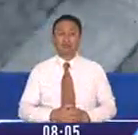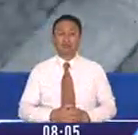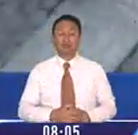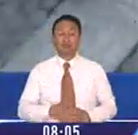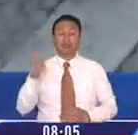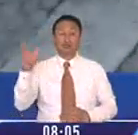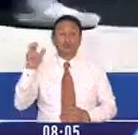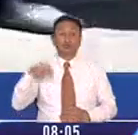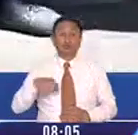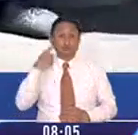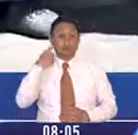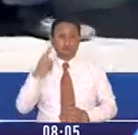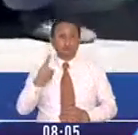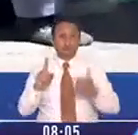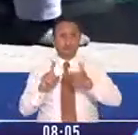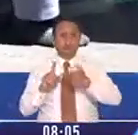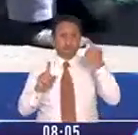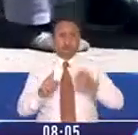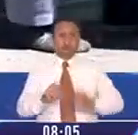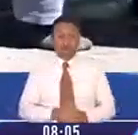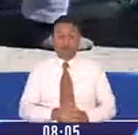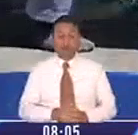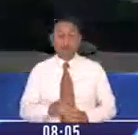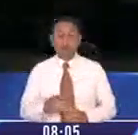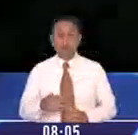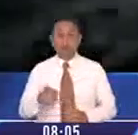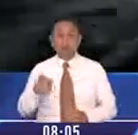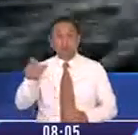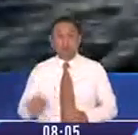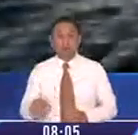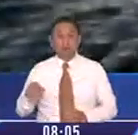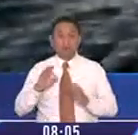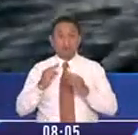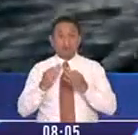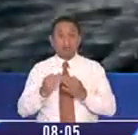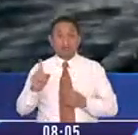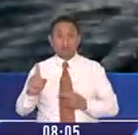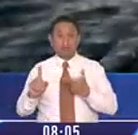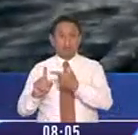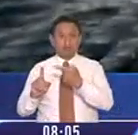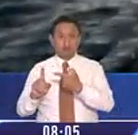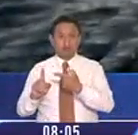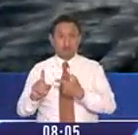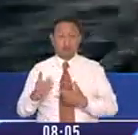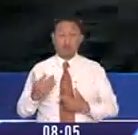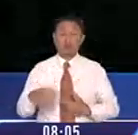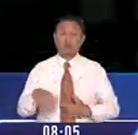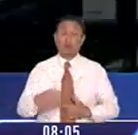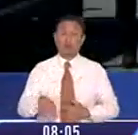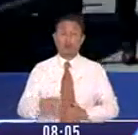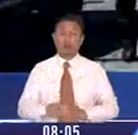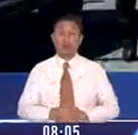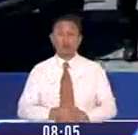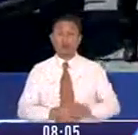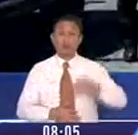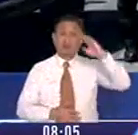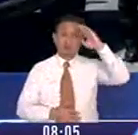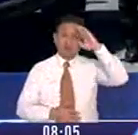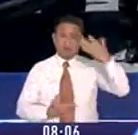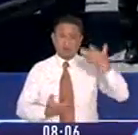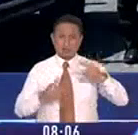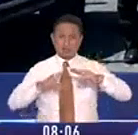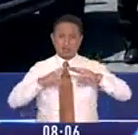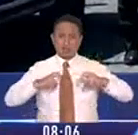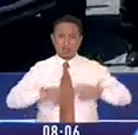Escucharon el fuerte estruendo del disparo, pero jamás imaginaron que se trataría del vecino del frente. La policía investiga el